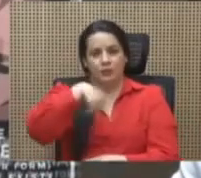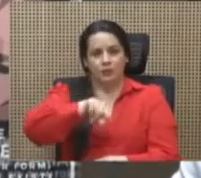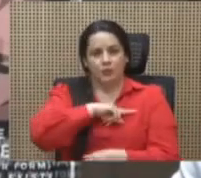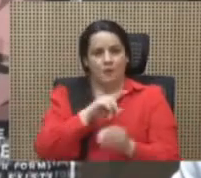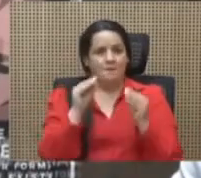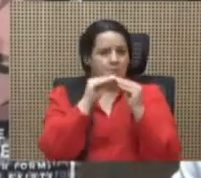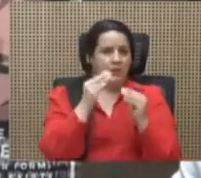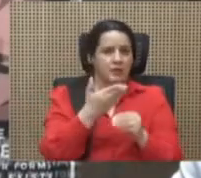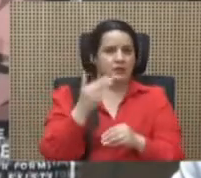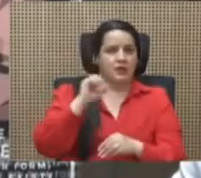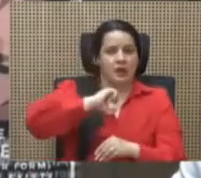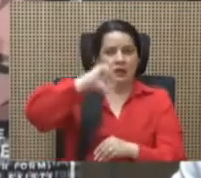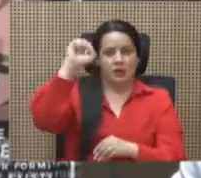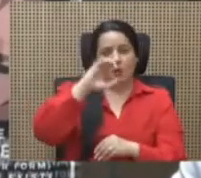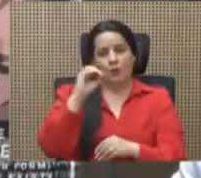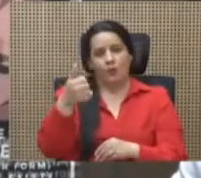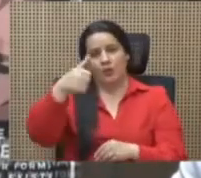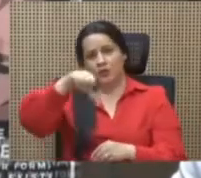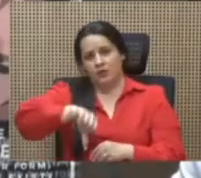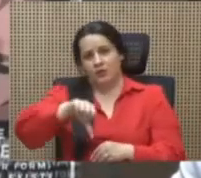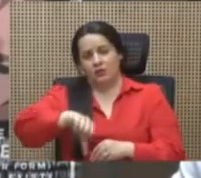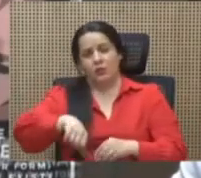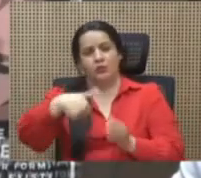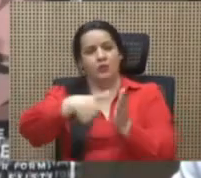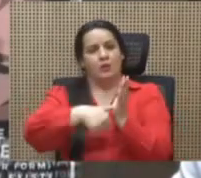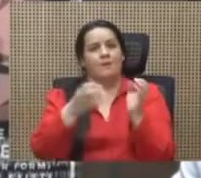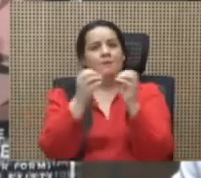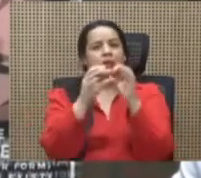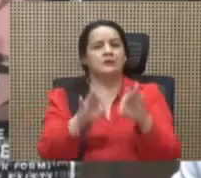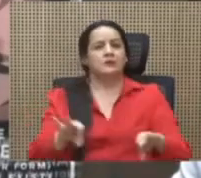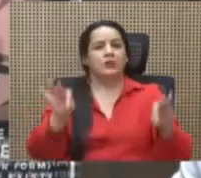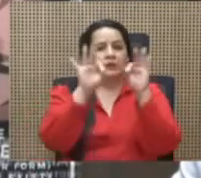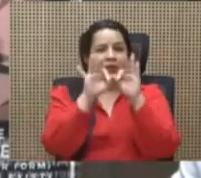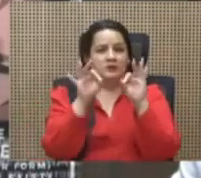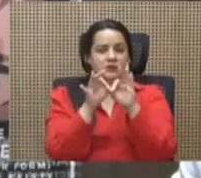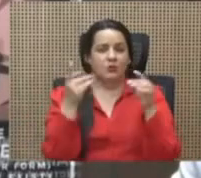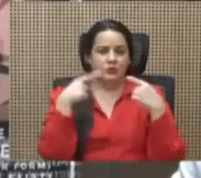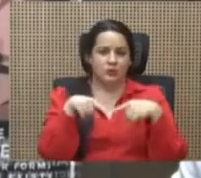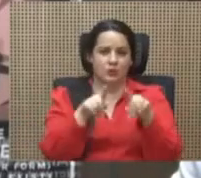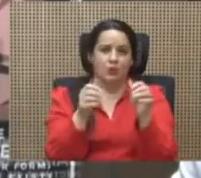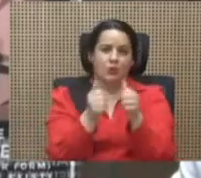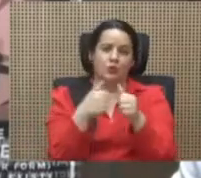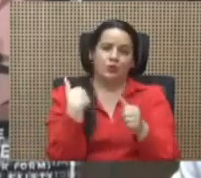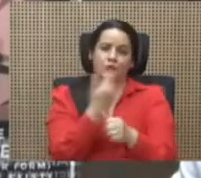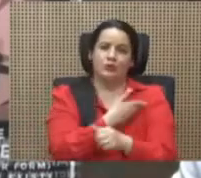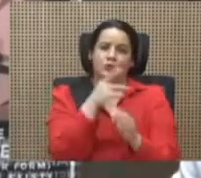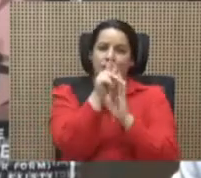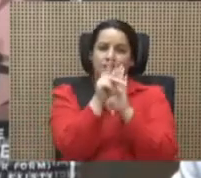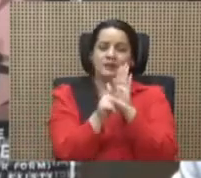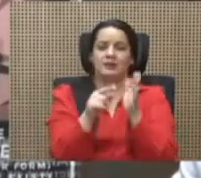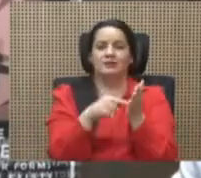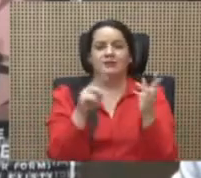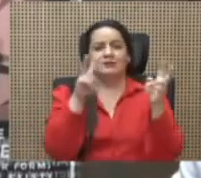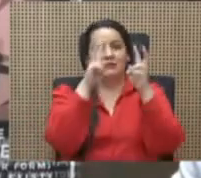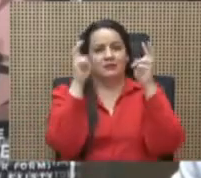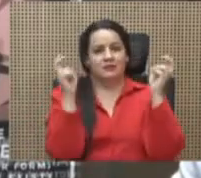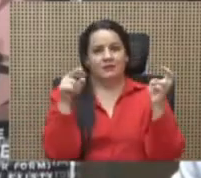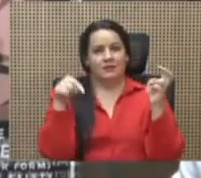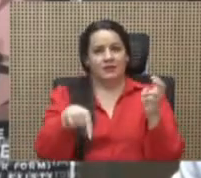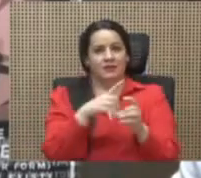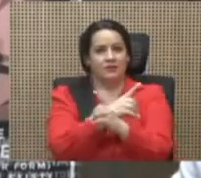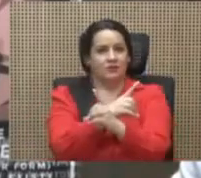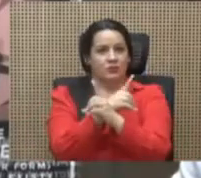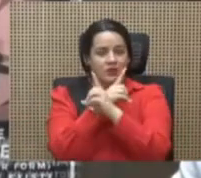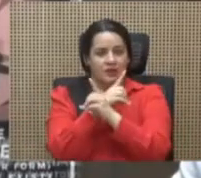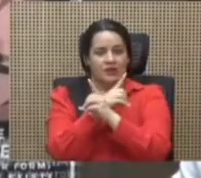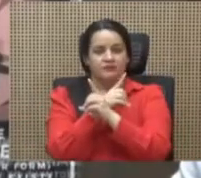de ganar o perder una votación lo más importante es ser consecuentes con nuestros principios este tema de la defensoría se las trae